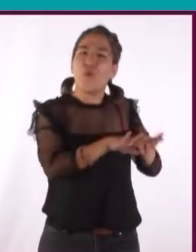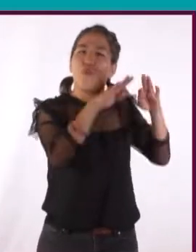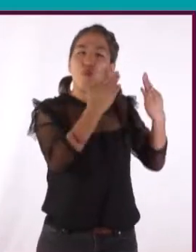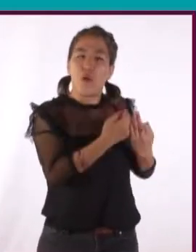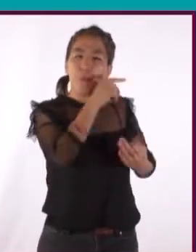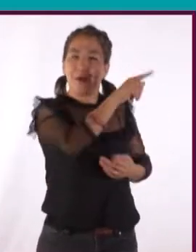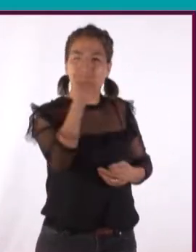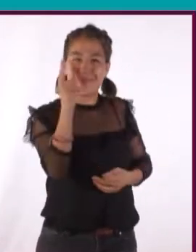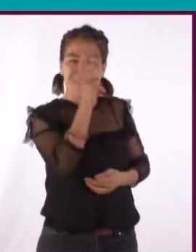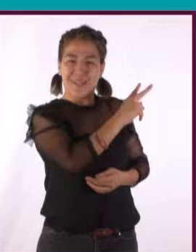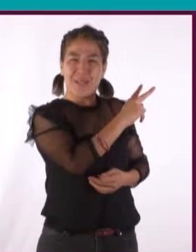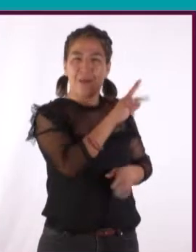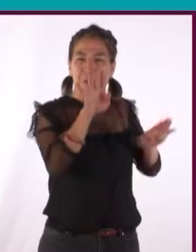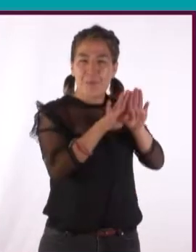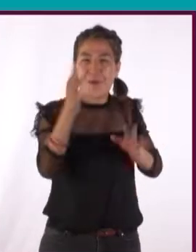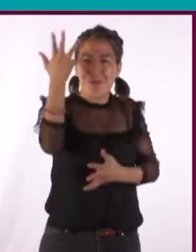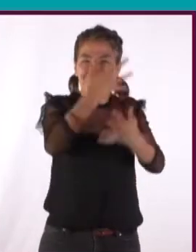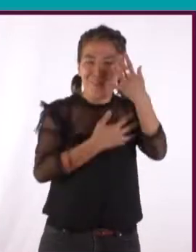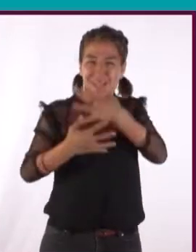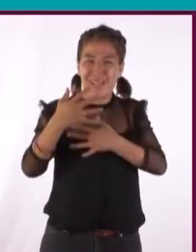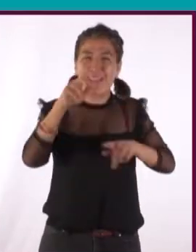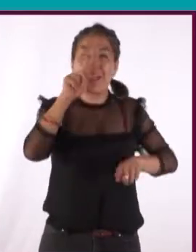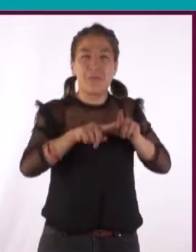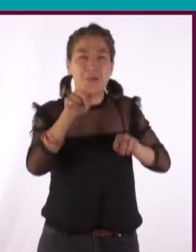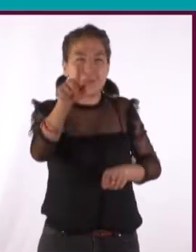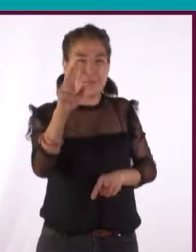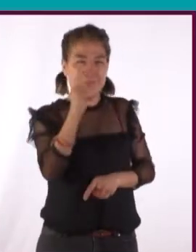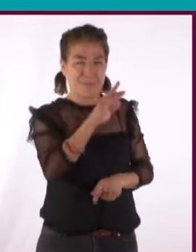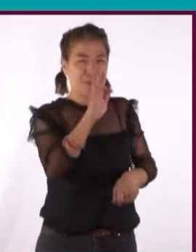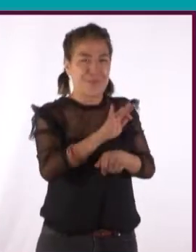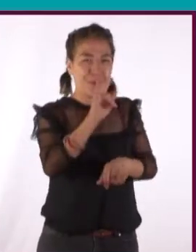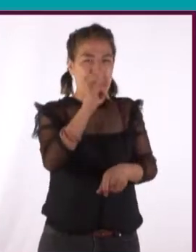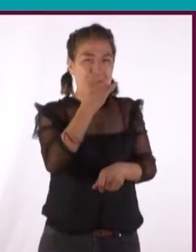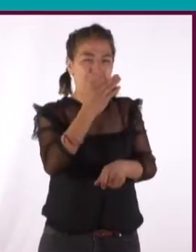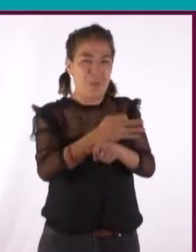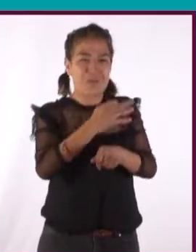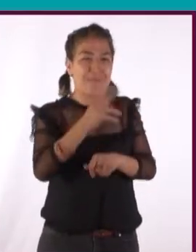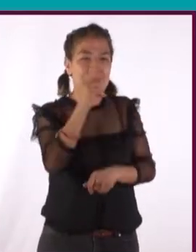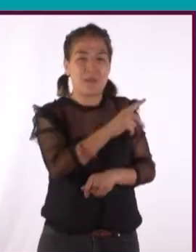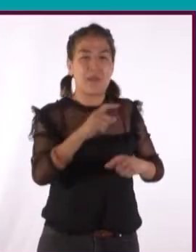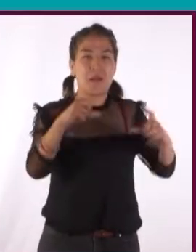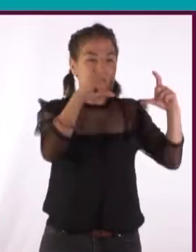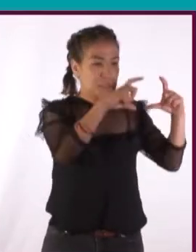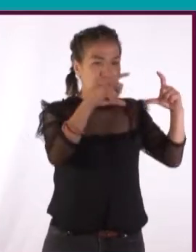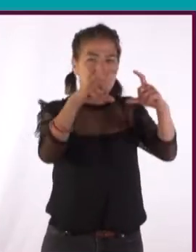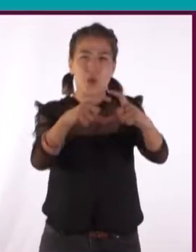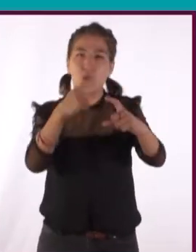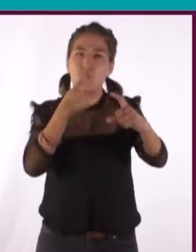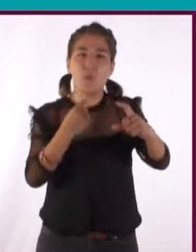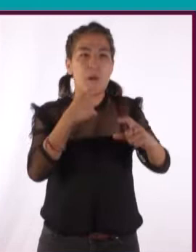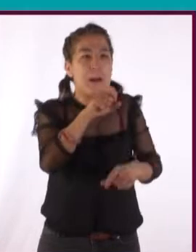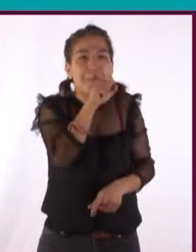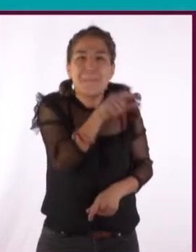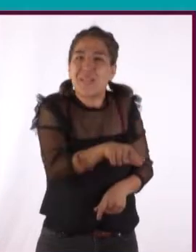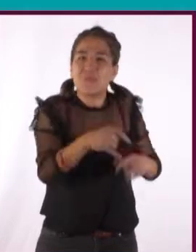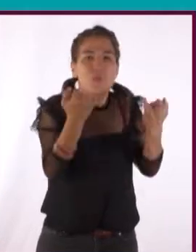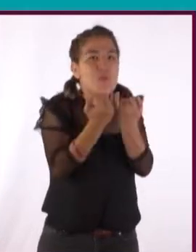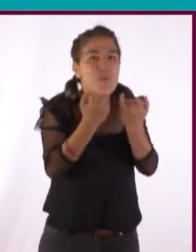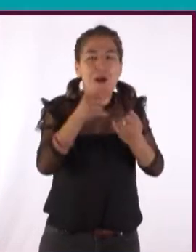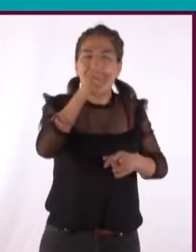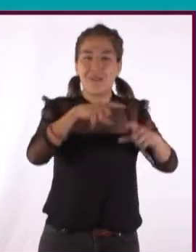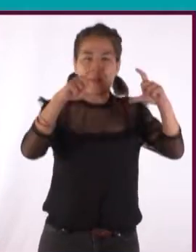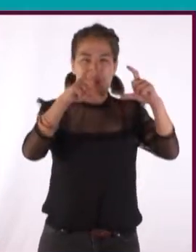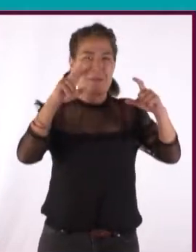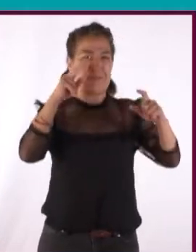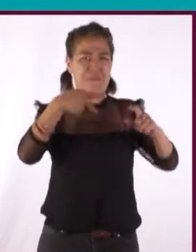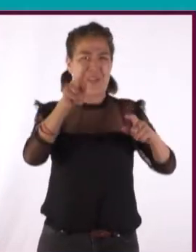de la perspectiva puede verse confundido por el contexto. Mira, los dos círculos rojos son exactamente del mismo tamaño,